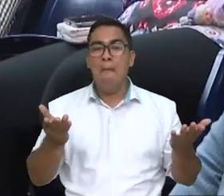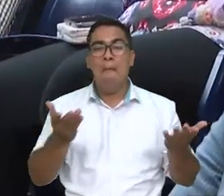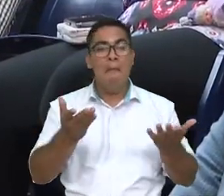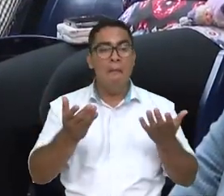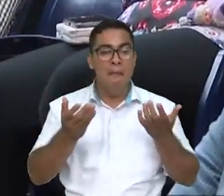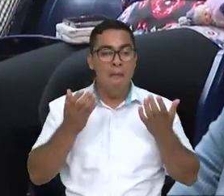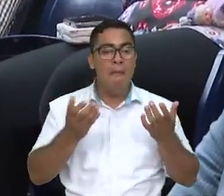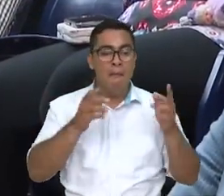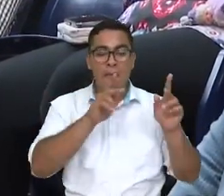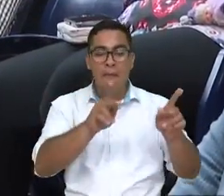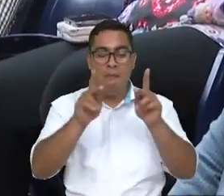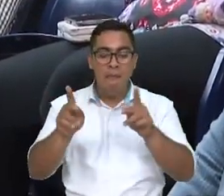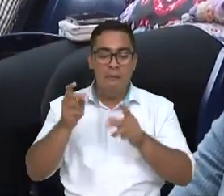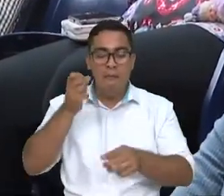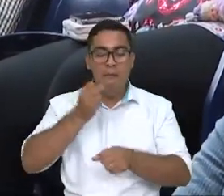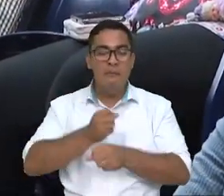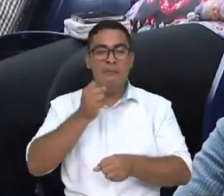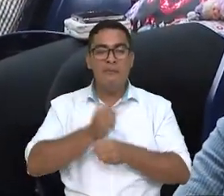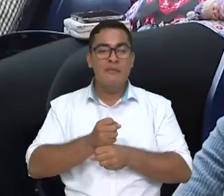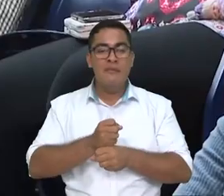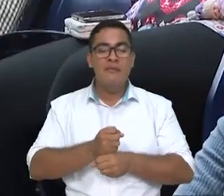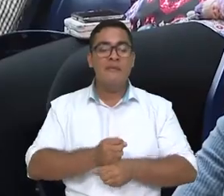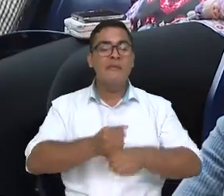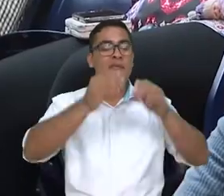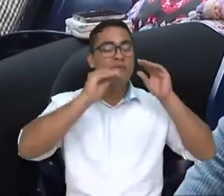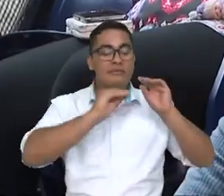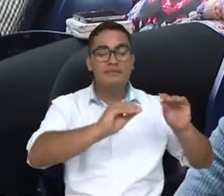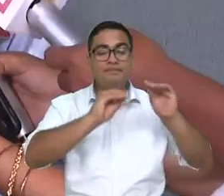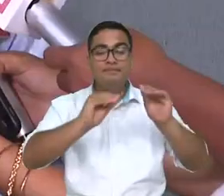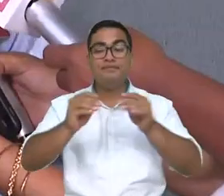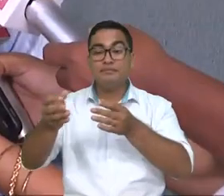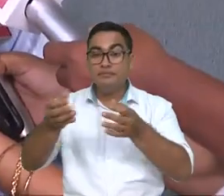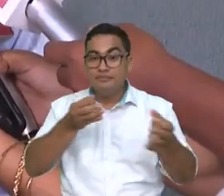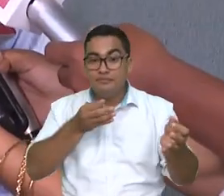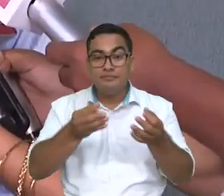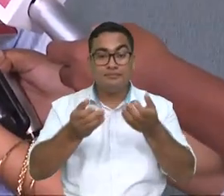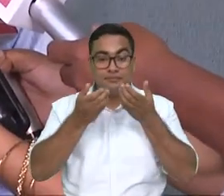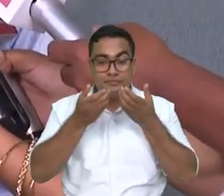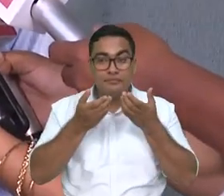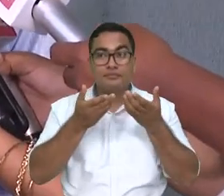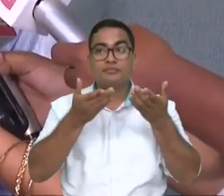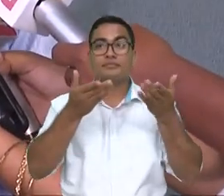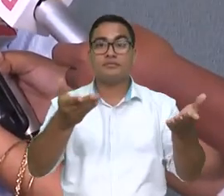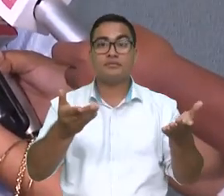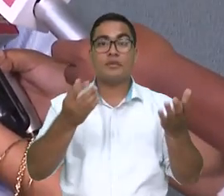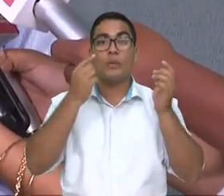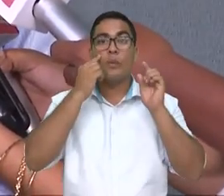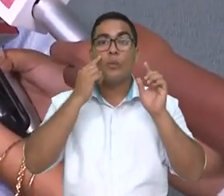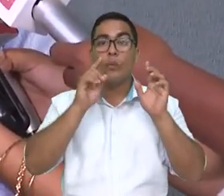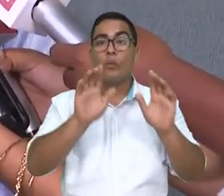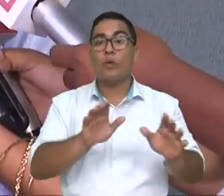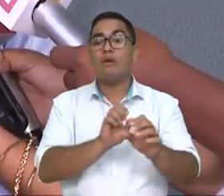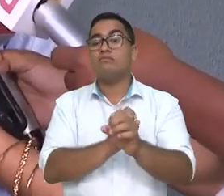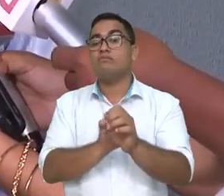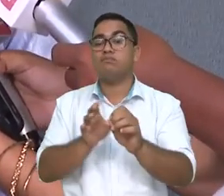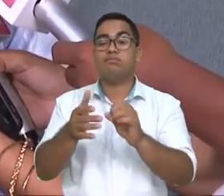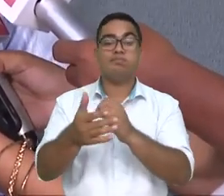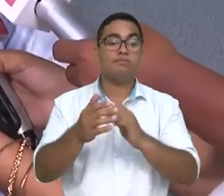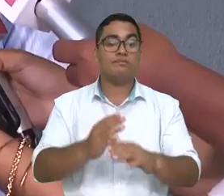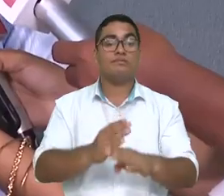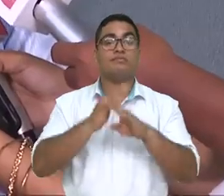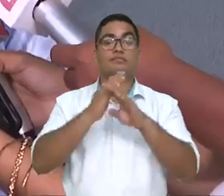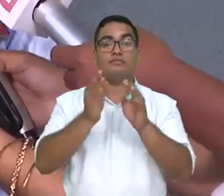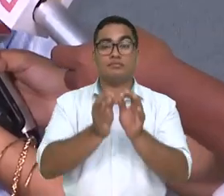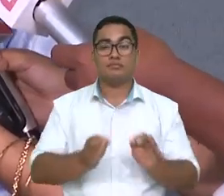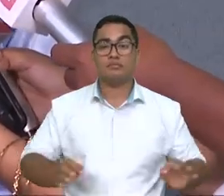último trabajador llevándole la información y llevándole la prevención, sobre todo la manera de